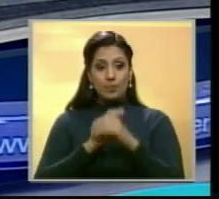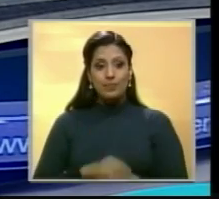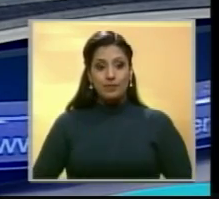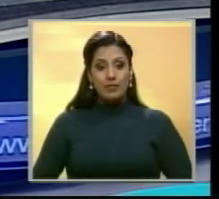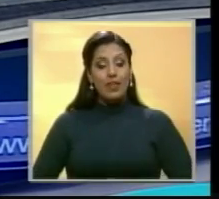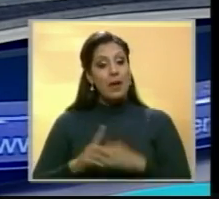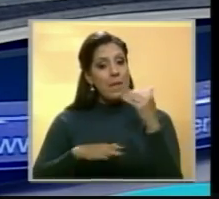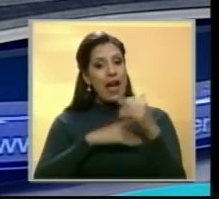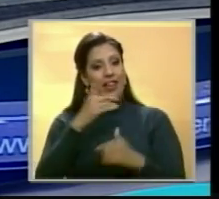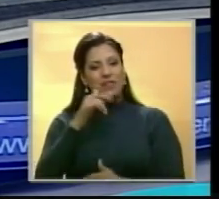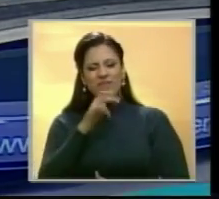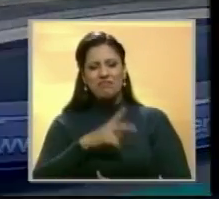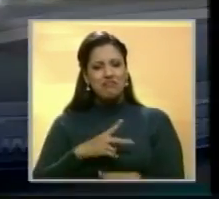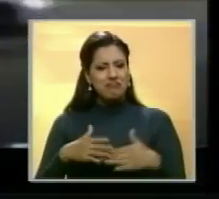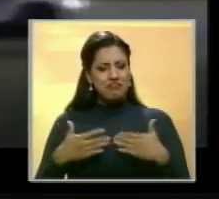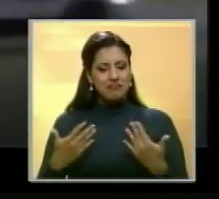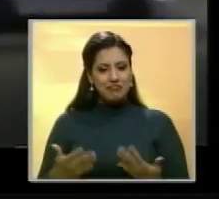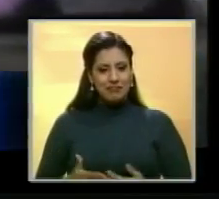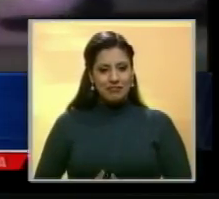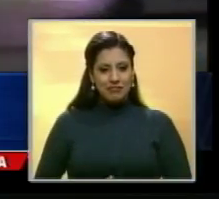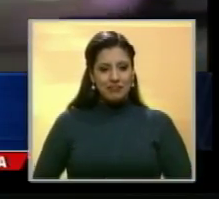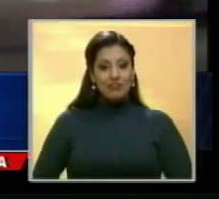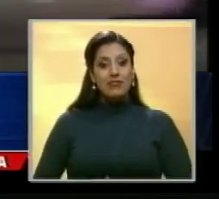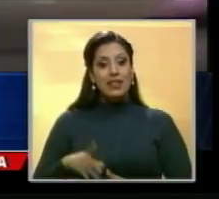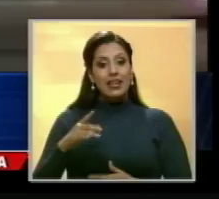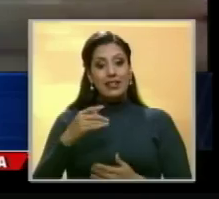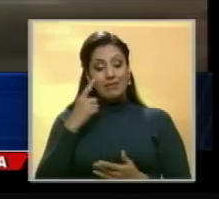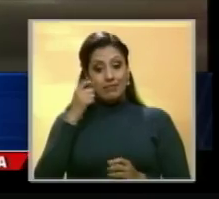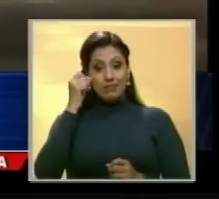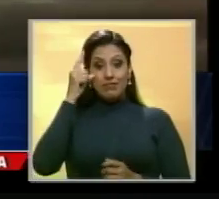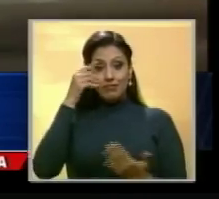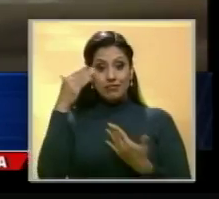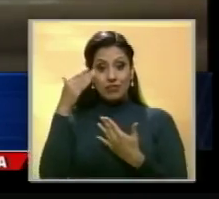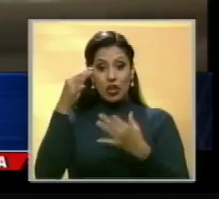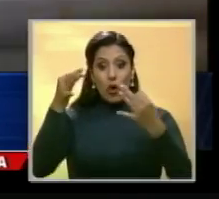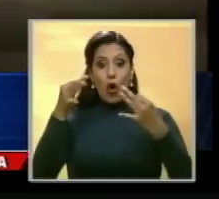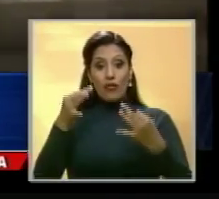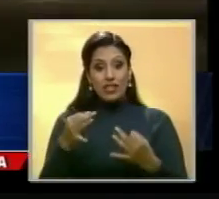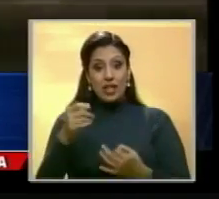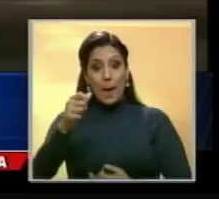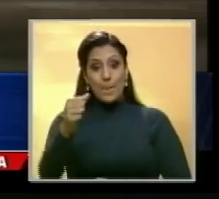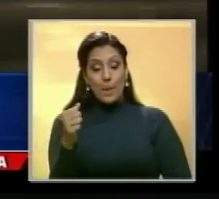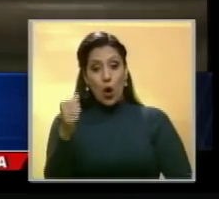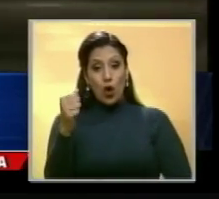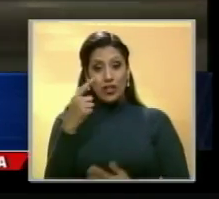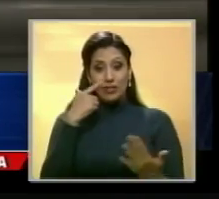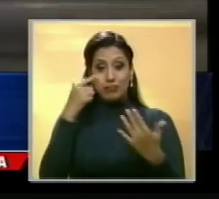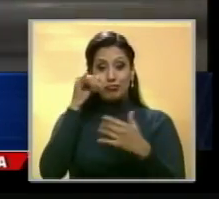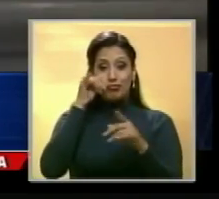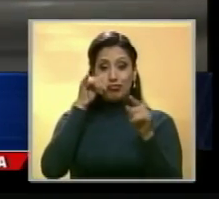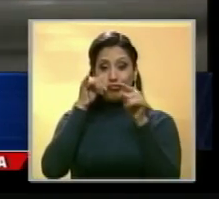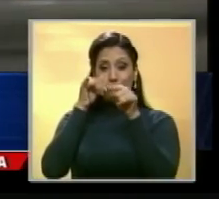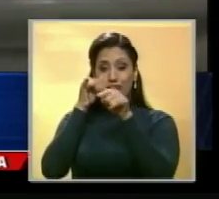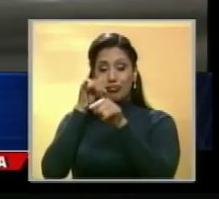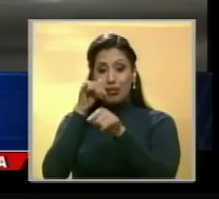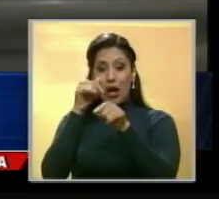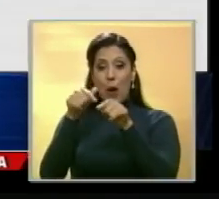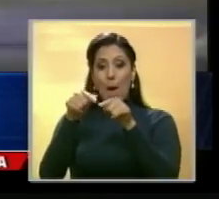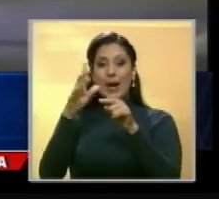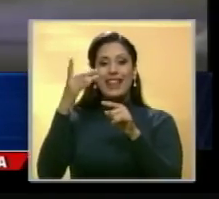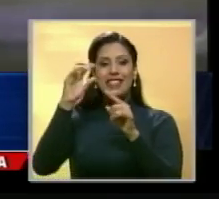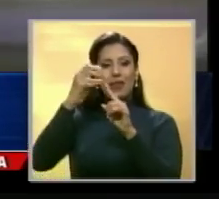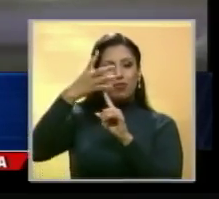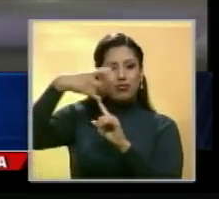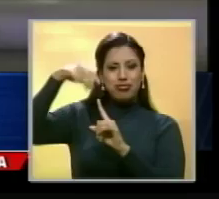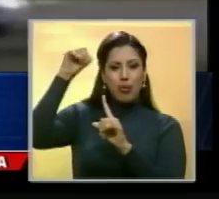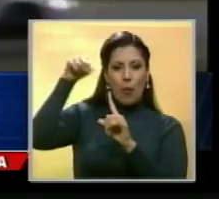pausa. Y más adelante en Noticiero Venevisión. De impacto. Oficiales de policía captan caída de presunto